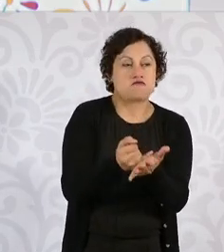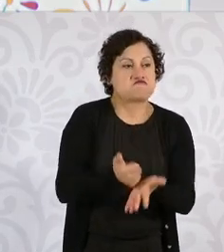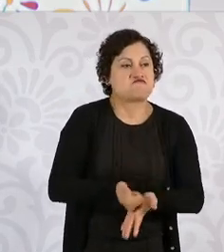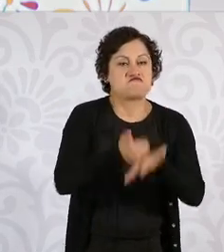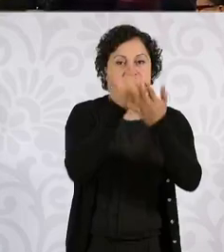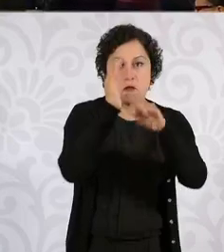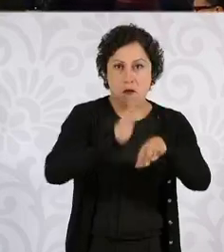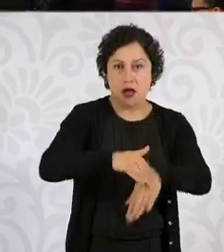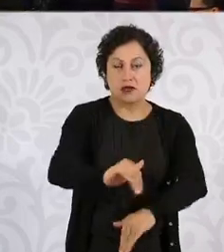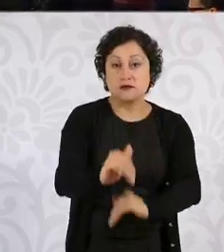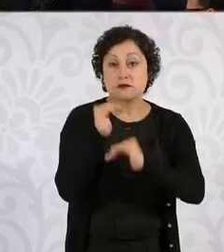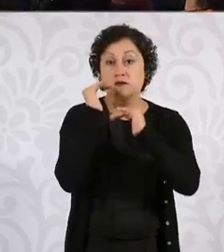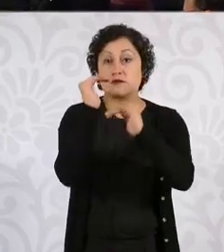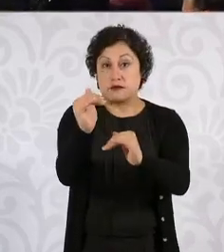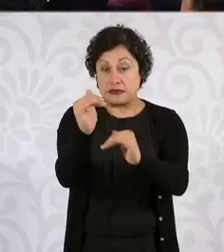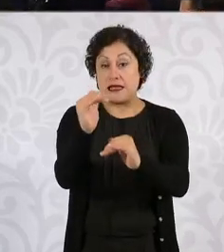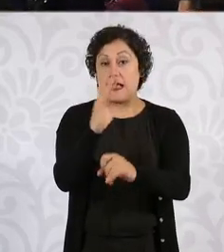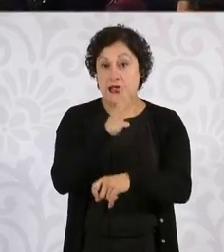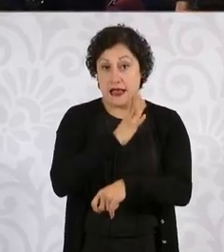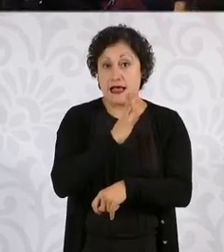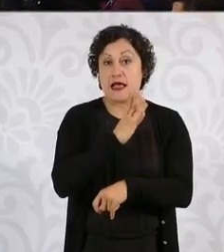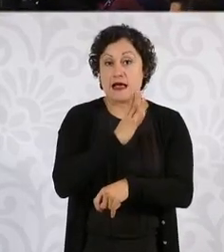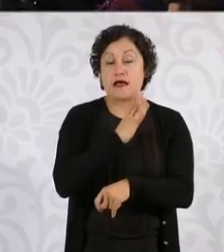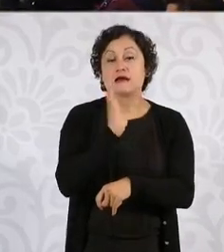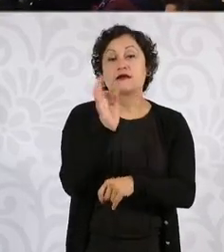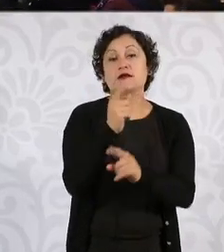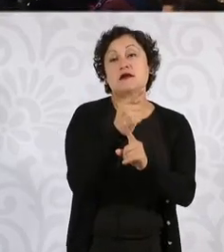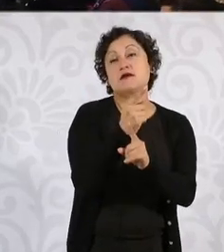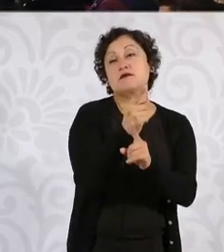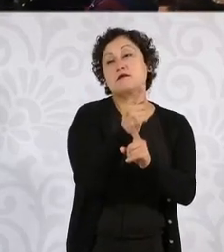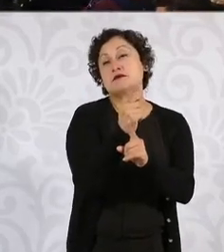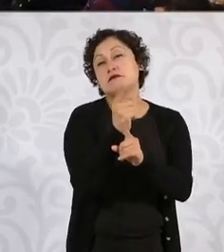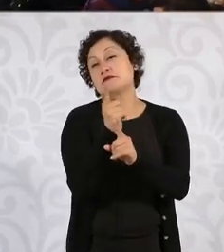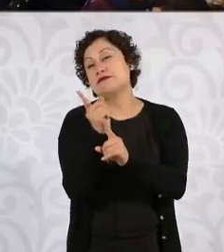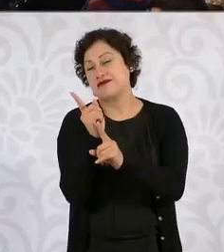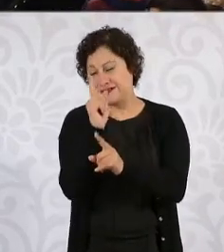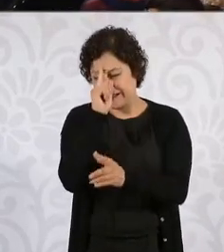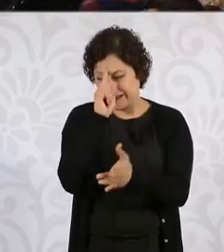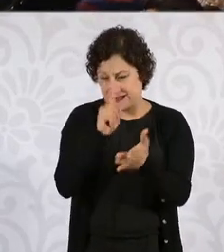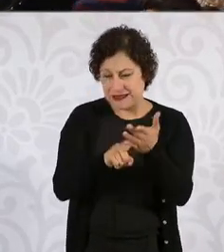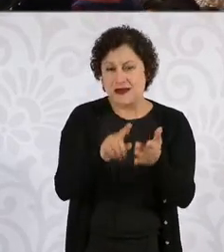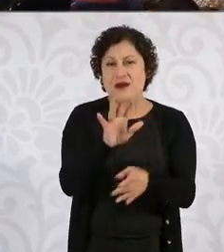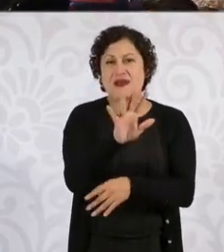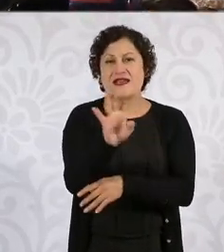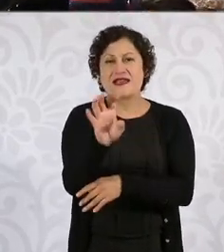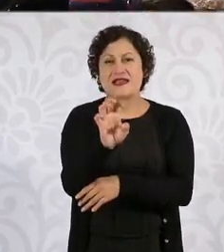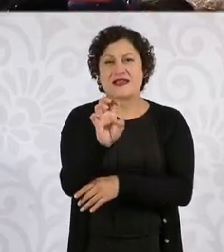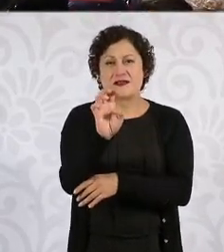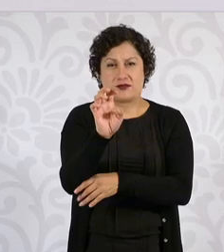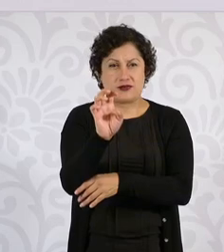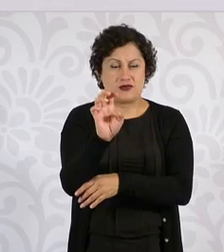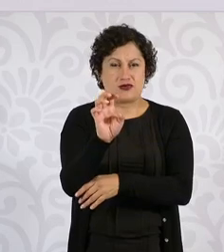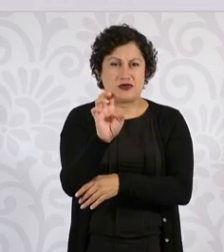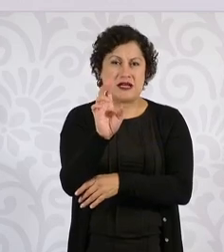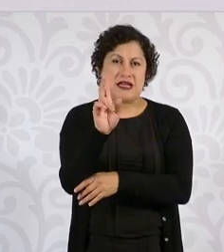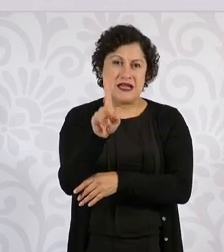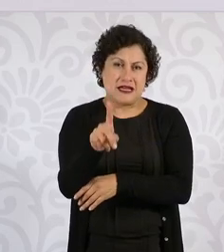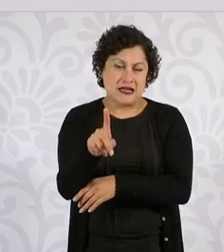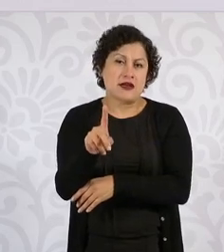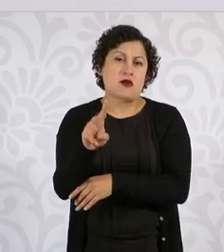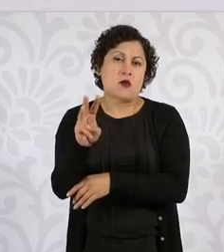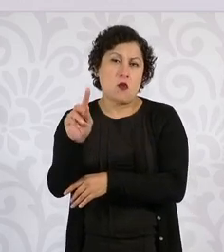un límite en donde si ya consumes más de, creo que son 500 kilowatts hora o algo así,